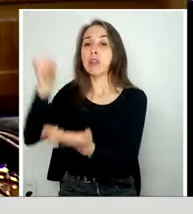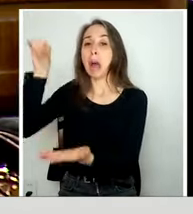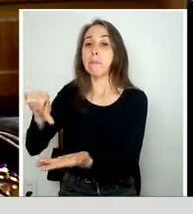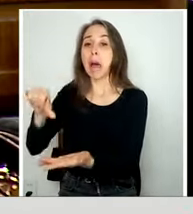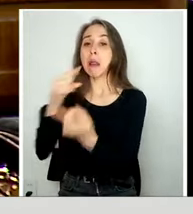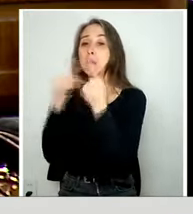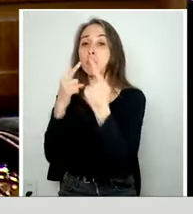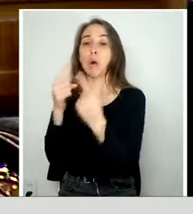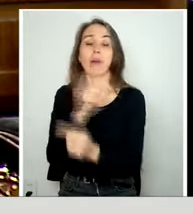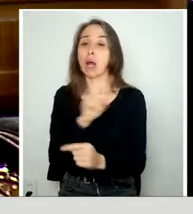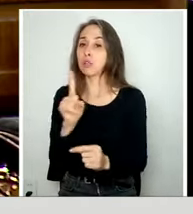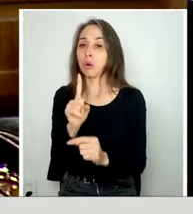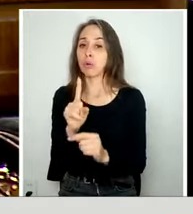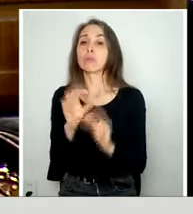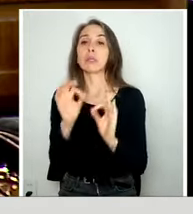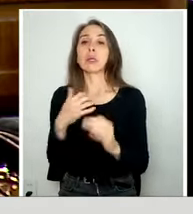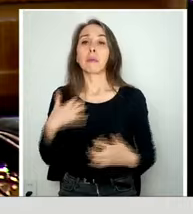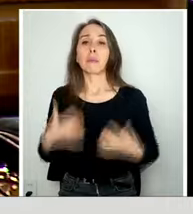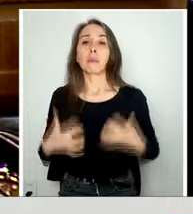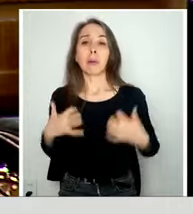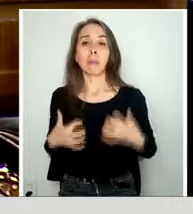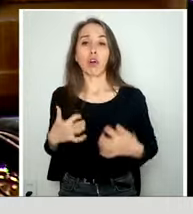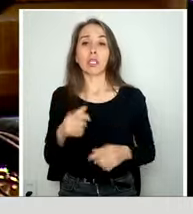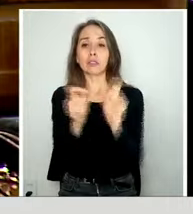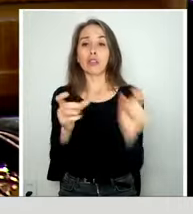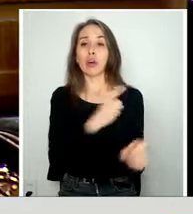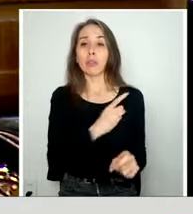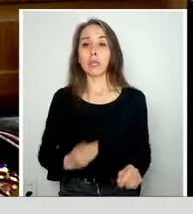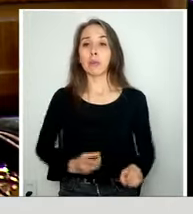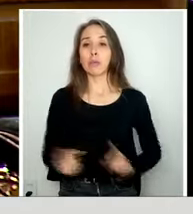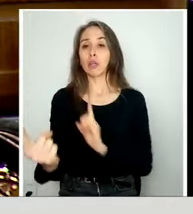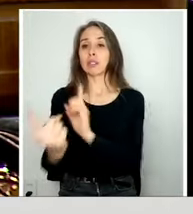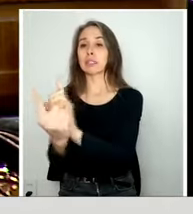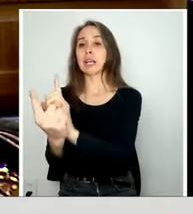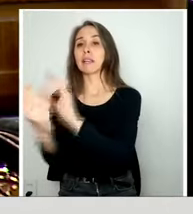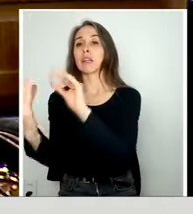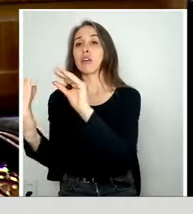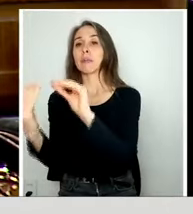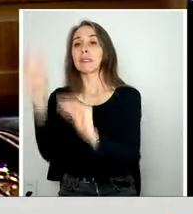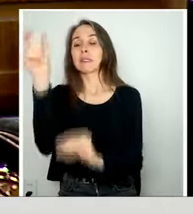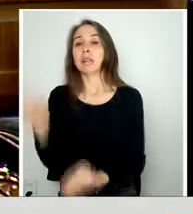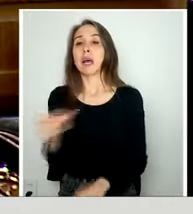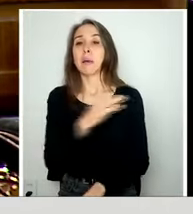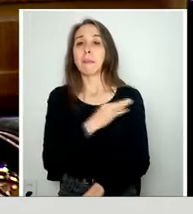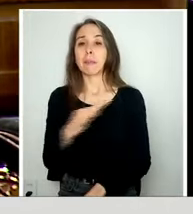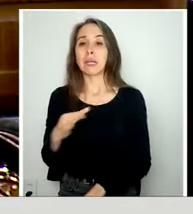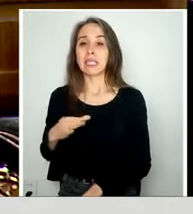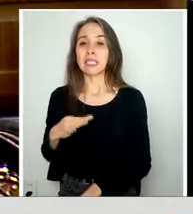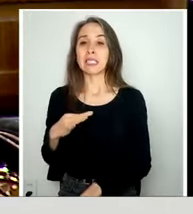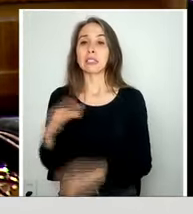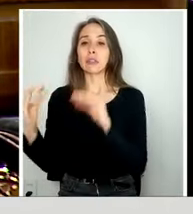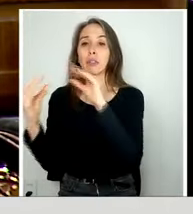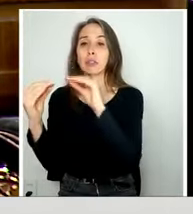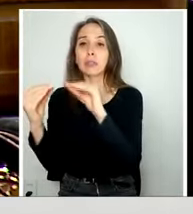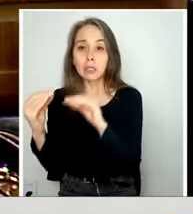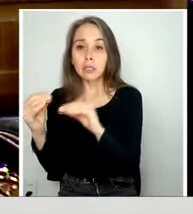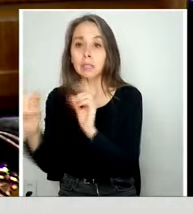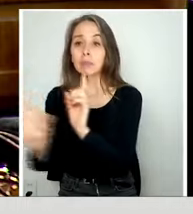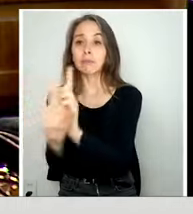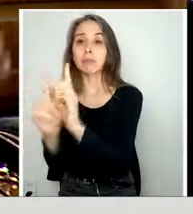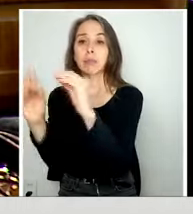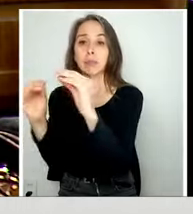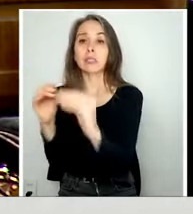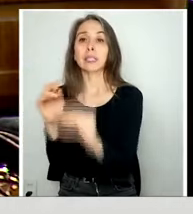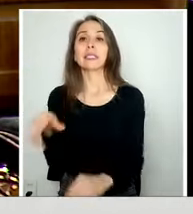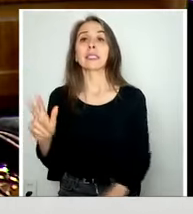siempre me molesto cuando los diputados van a conversar con los ministros Pero esta vez me voy a hacer la lisa porque hay un colocolino y uno del agua en la testera este proyecto señor